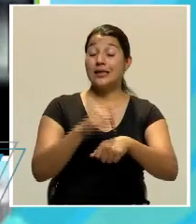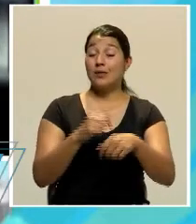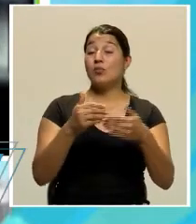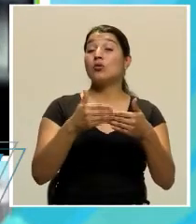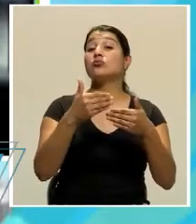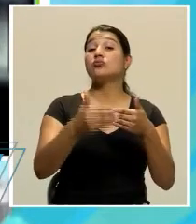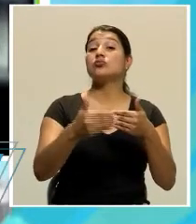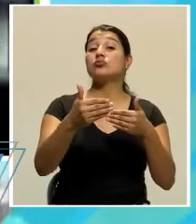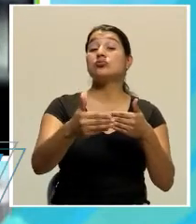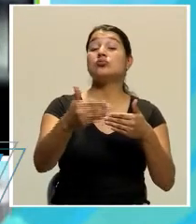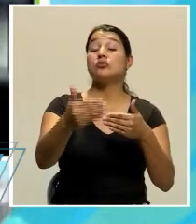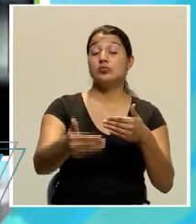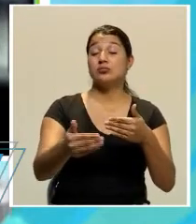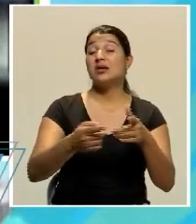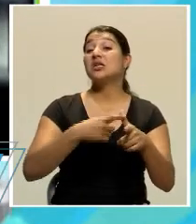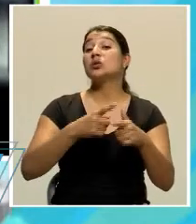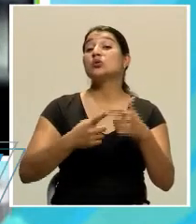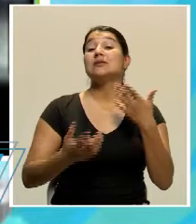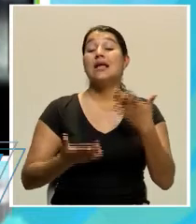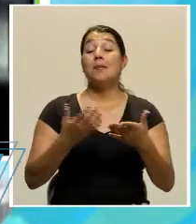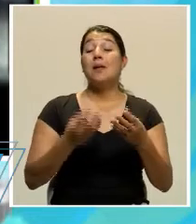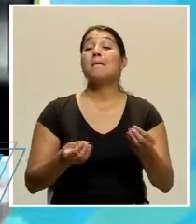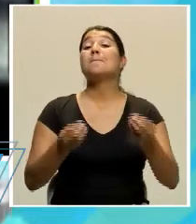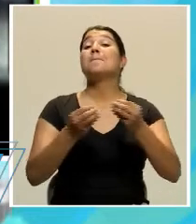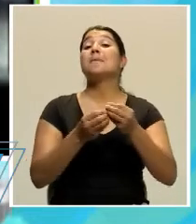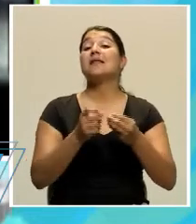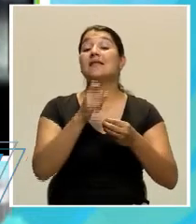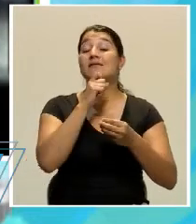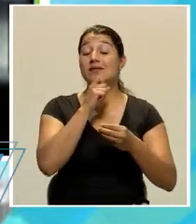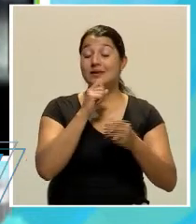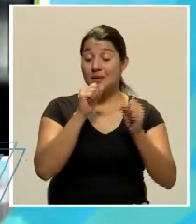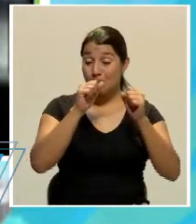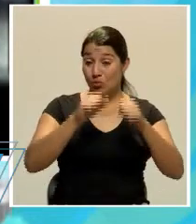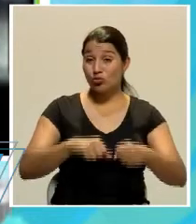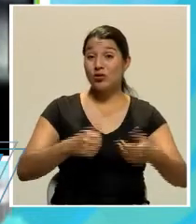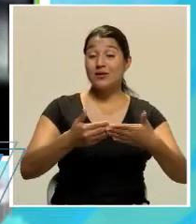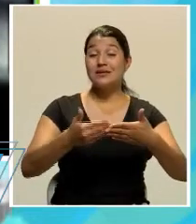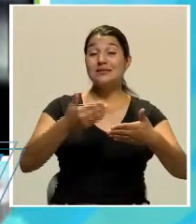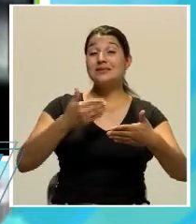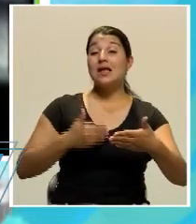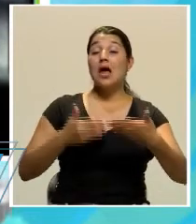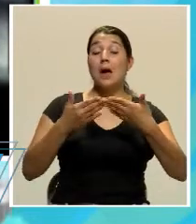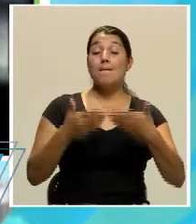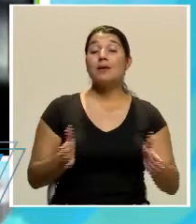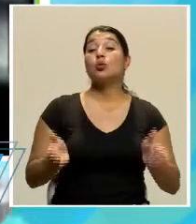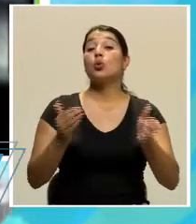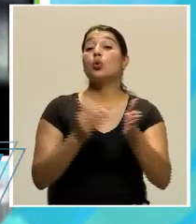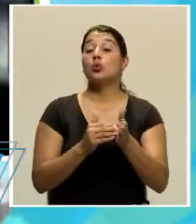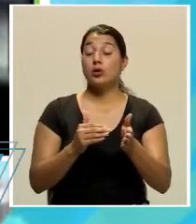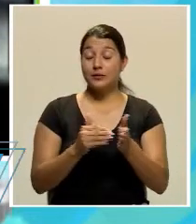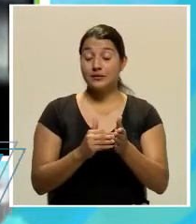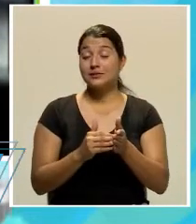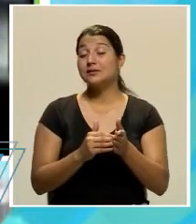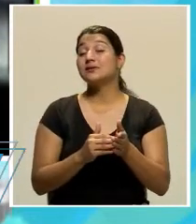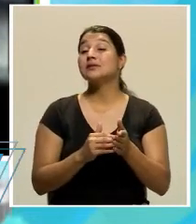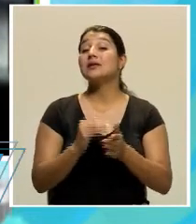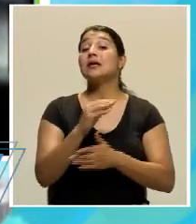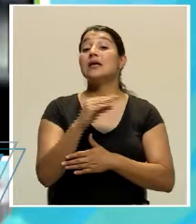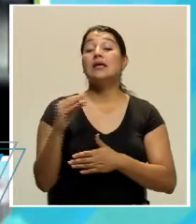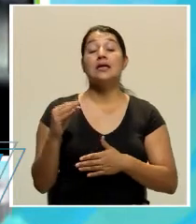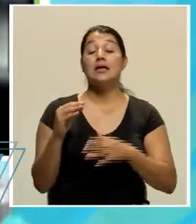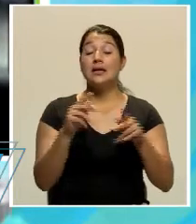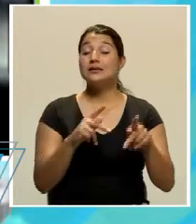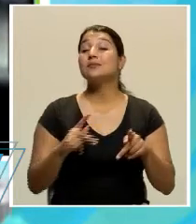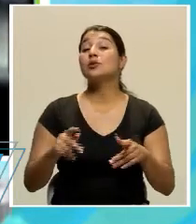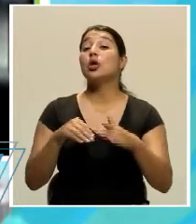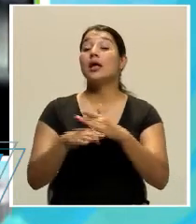va endureciendo más la posibilidad de que podamos regresar a la apertura, a la presencia del público en